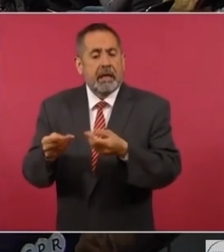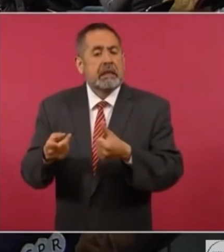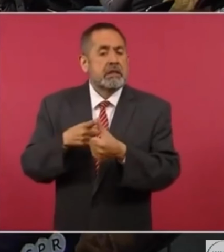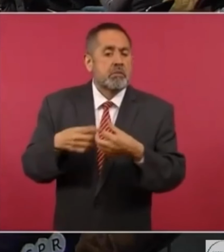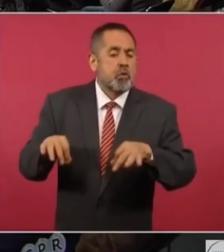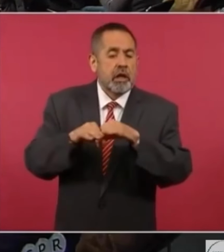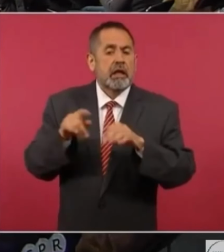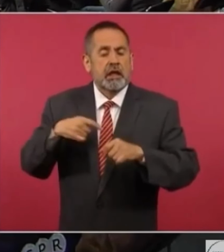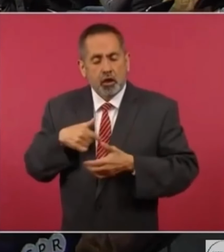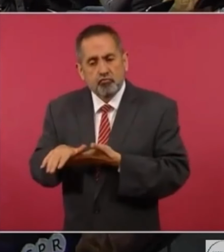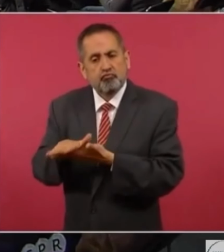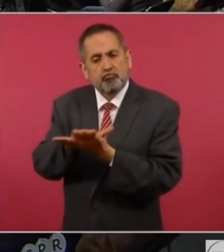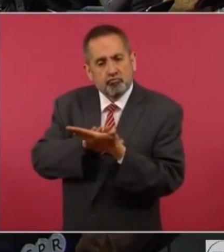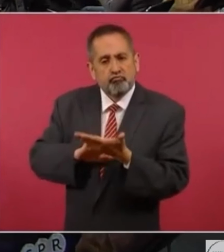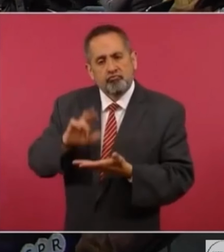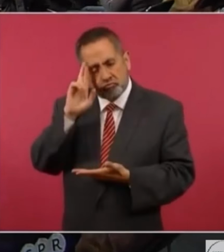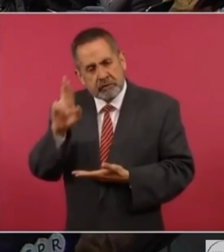es humildad